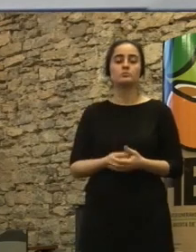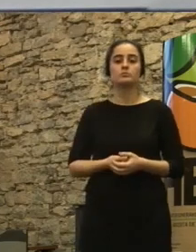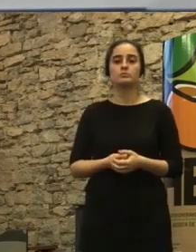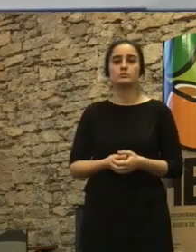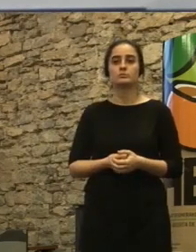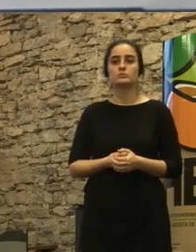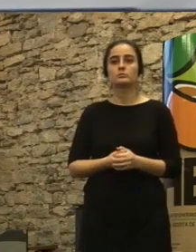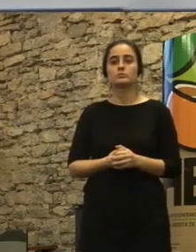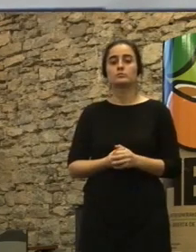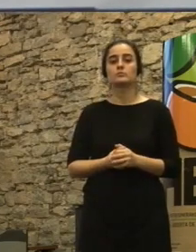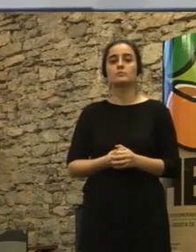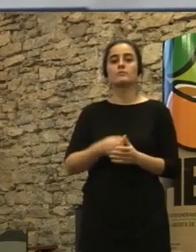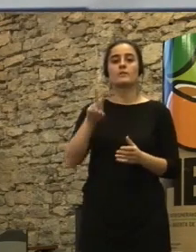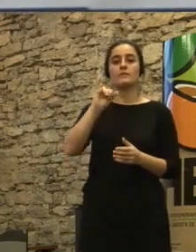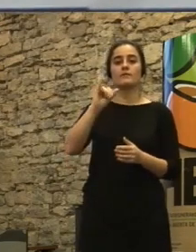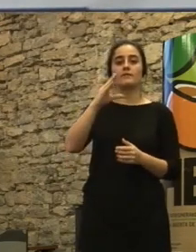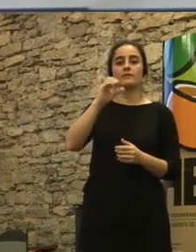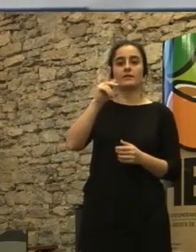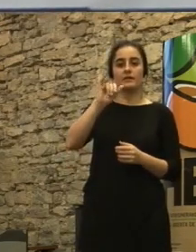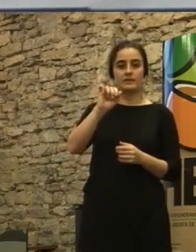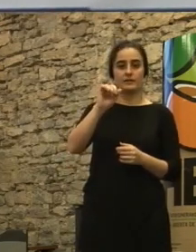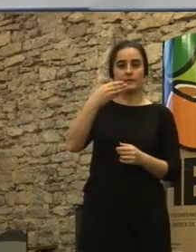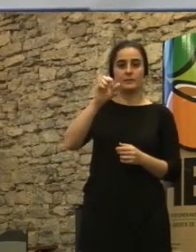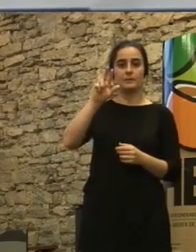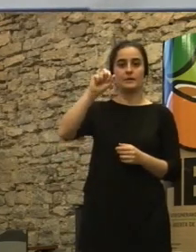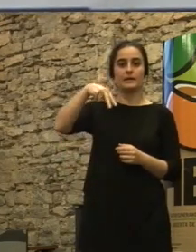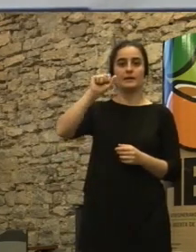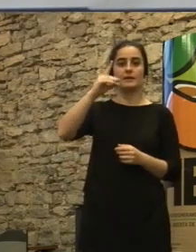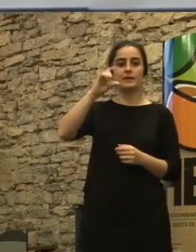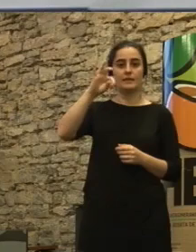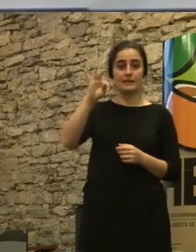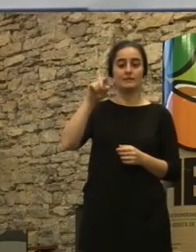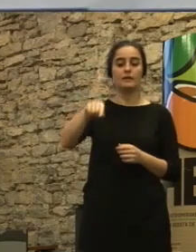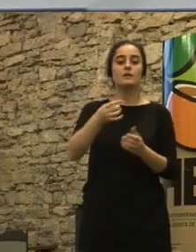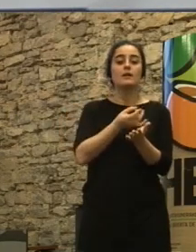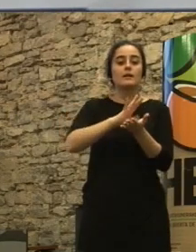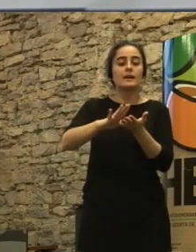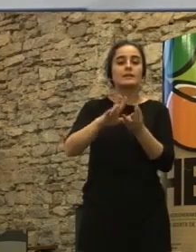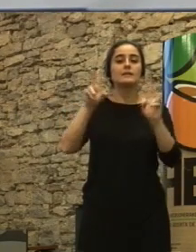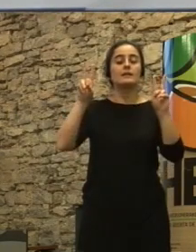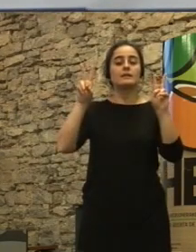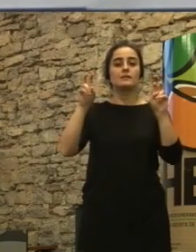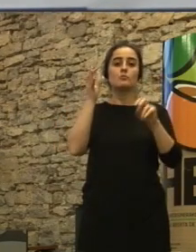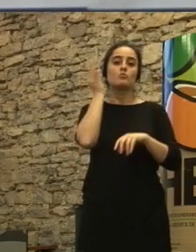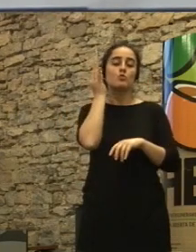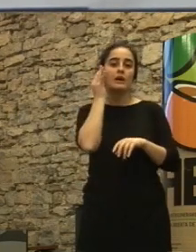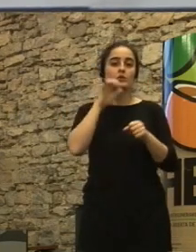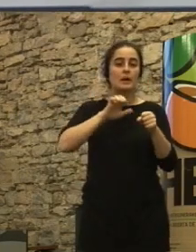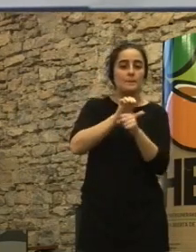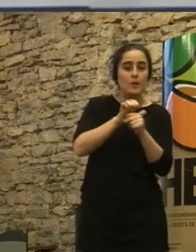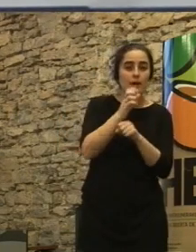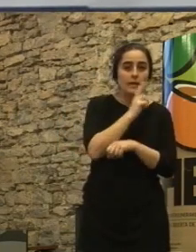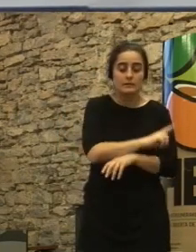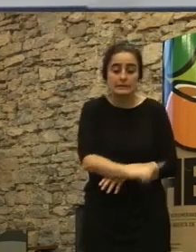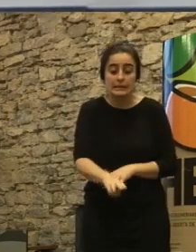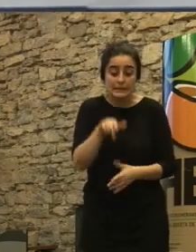Vicky Bernadette hace gratuitamente un servicio para que las mujeres que han sido violadas de pequeña y que no han podido explicar en ningún